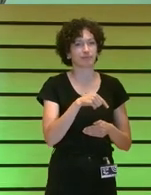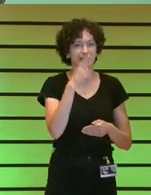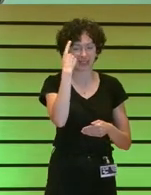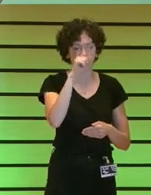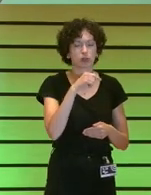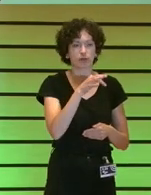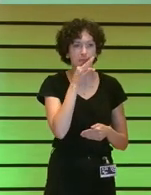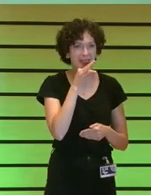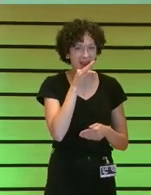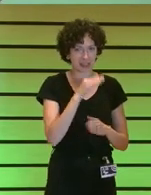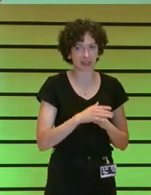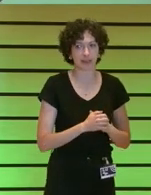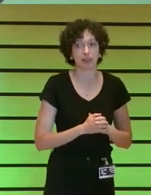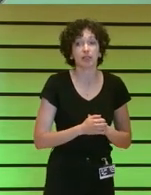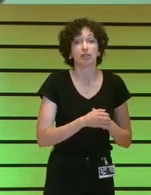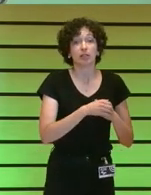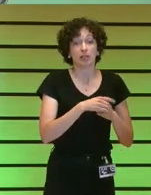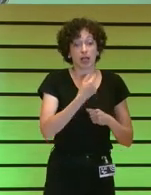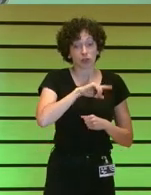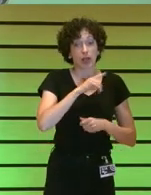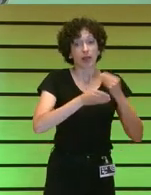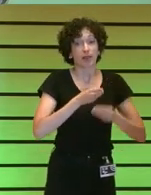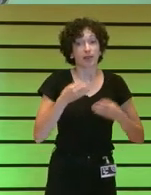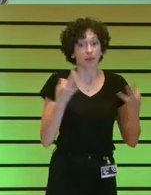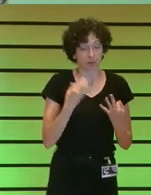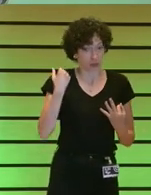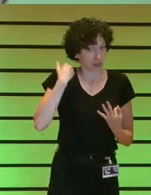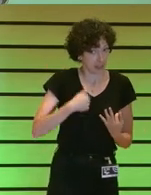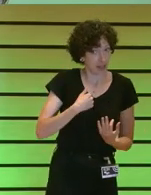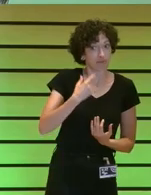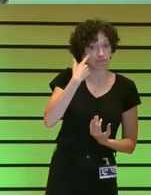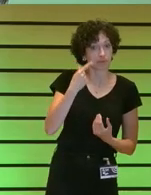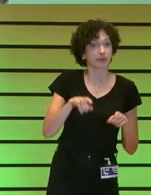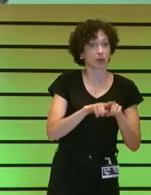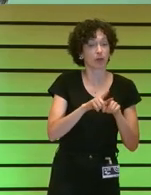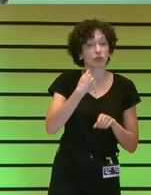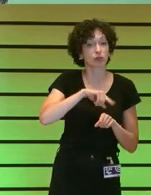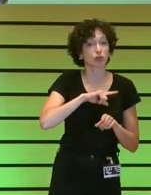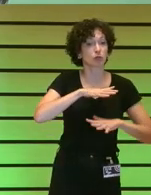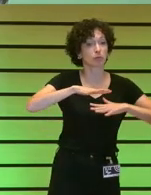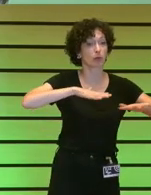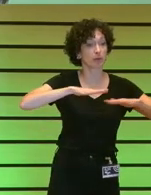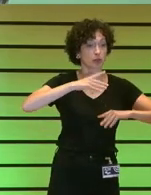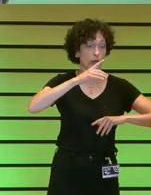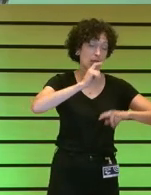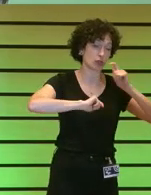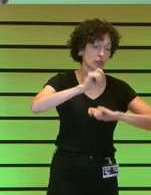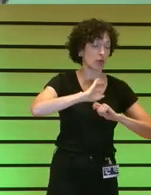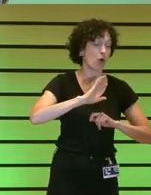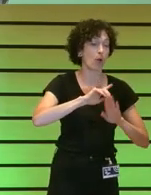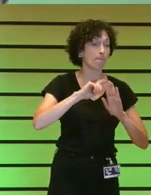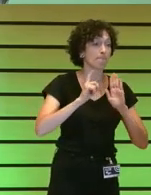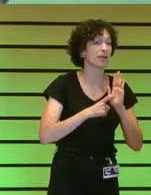hemos visto Entonces qué cosas nos tocan hacer a nosotros como movimiento asociativo como plena inclusión pero también nos gustaría